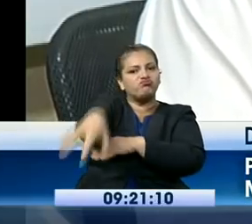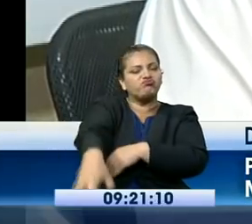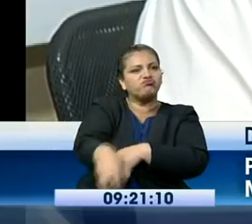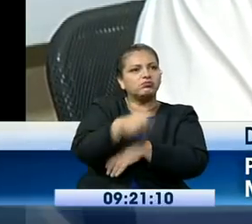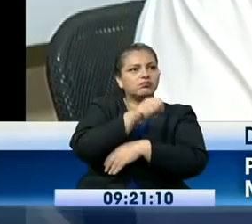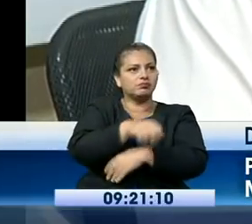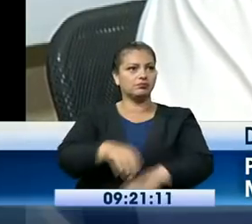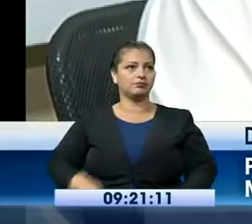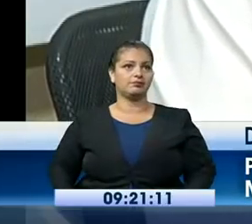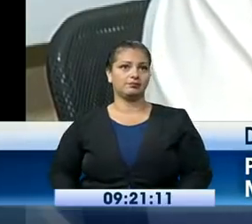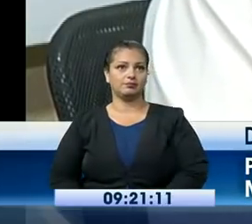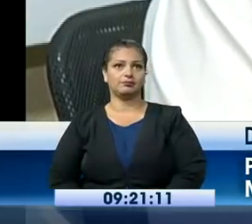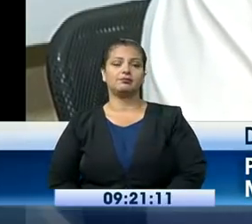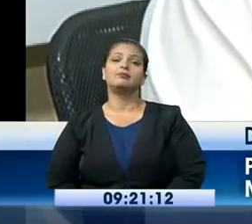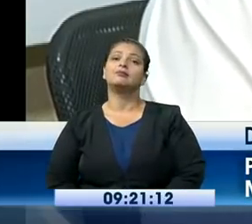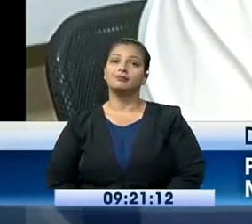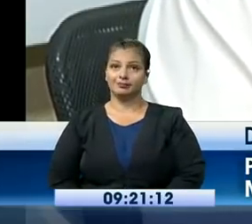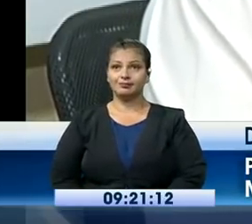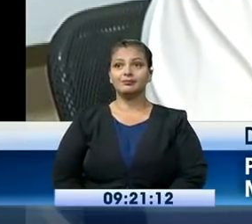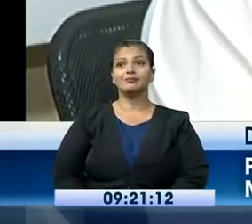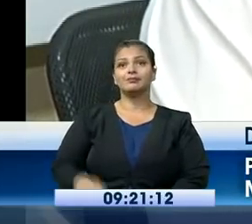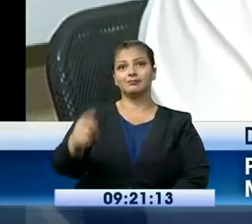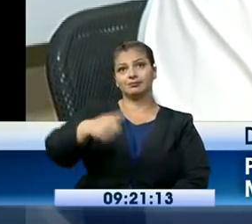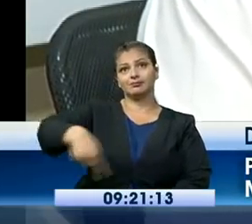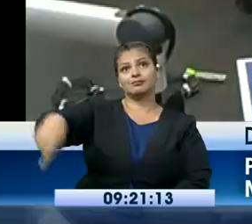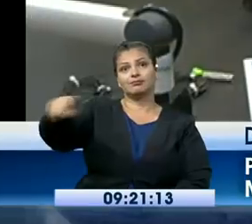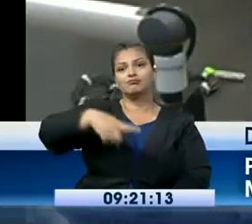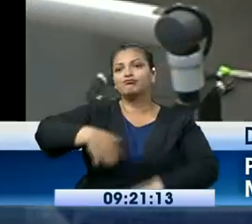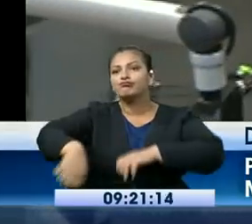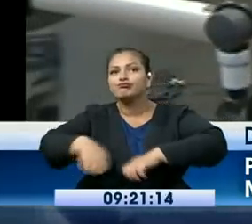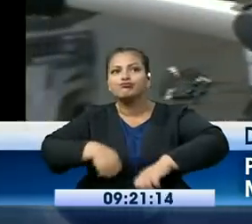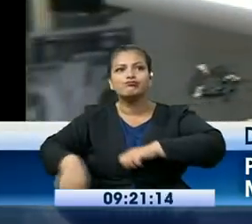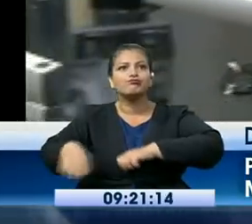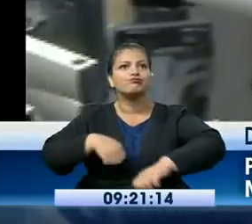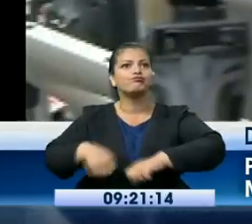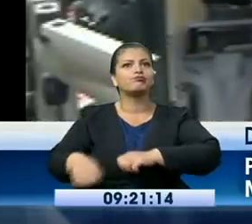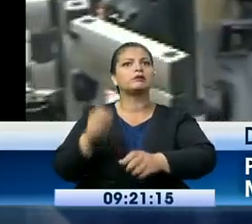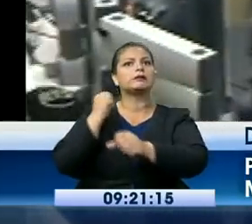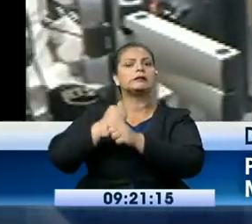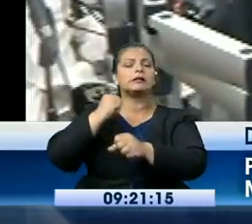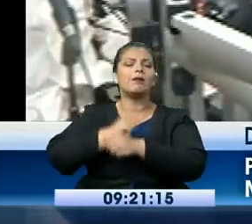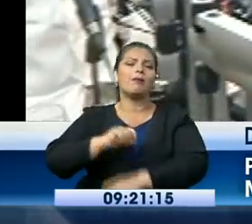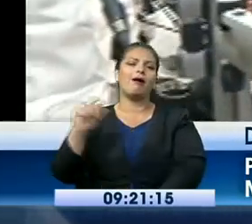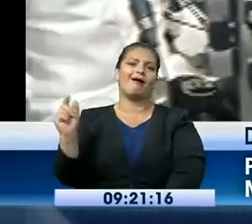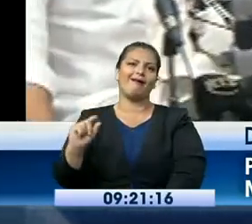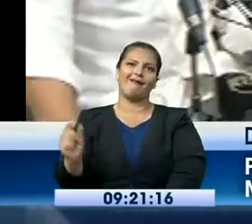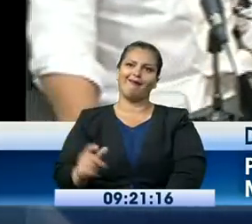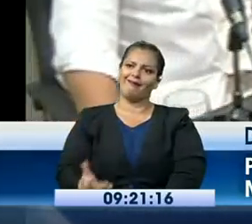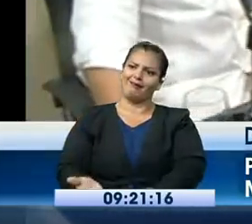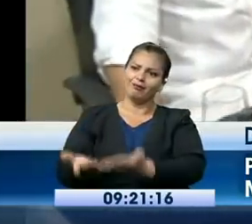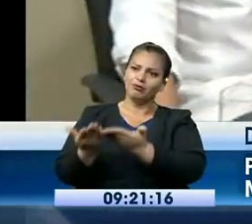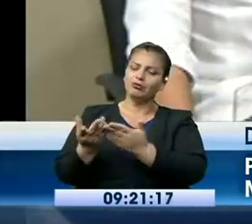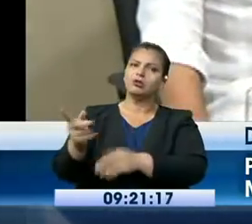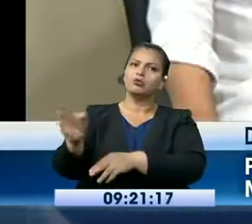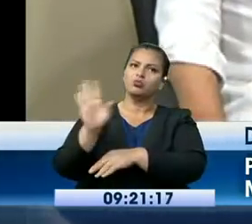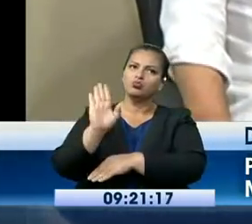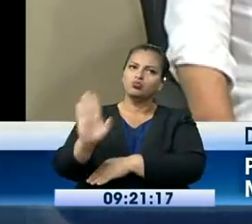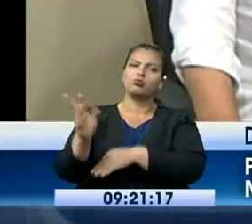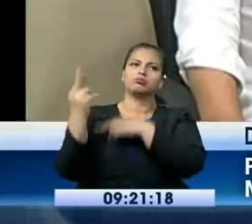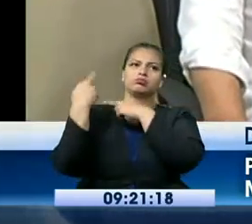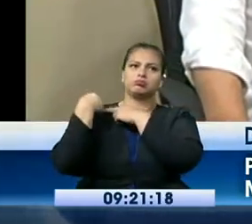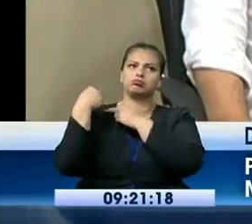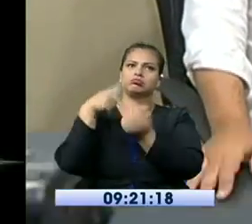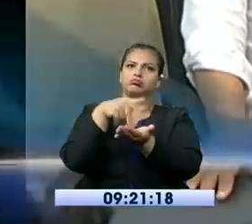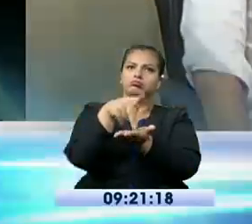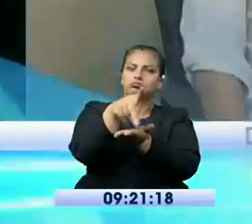la tarifa porque en el fondo se abarata su operación el alcalde jaime nebot se refirió a este tema durante su